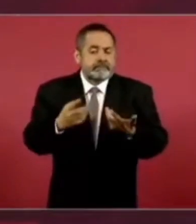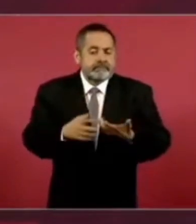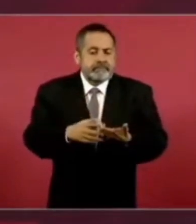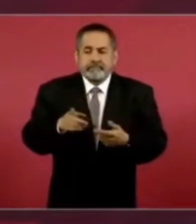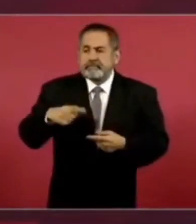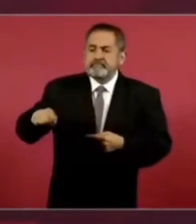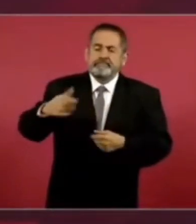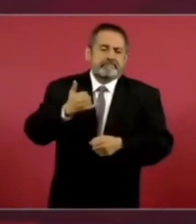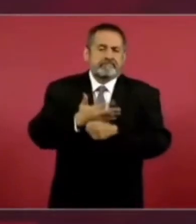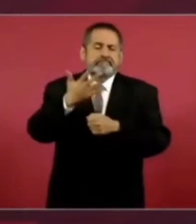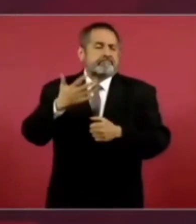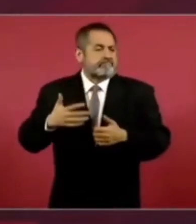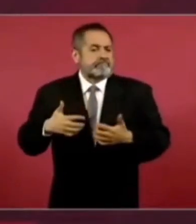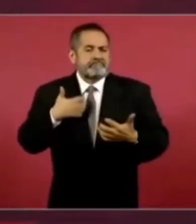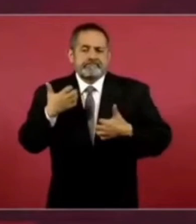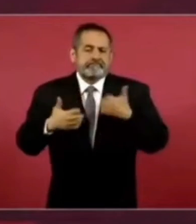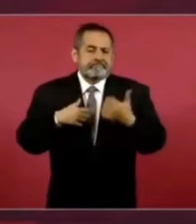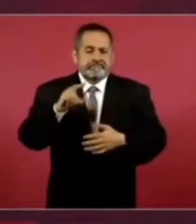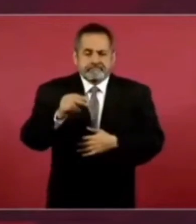Inconformidad,